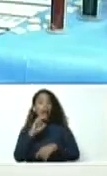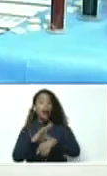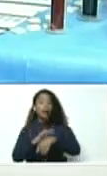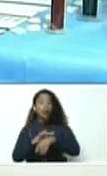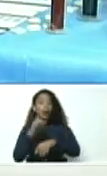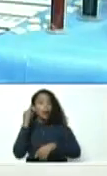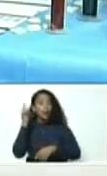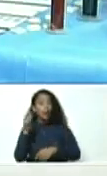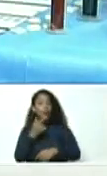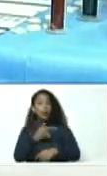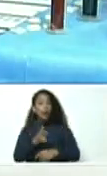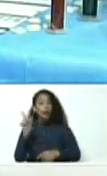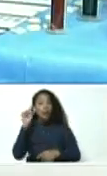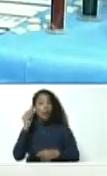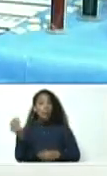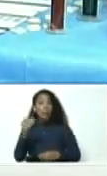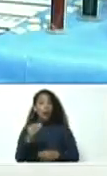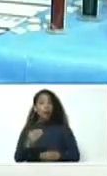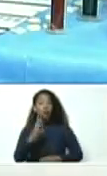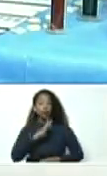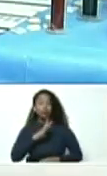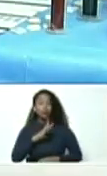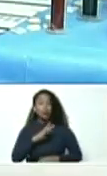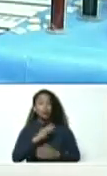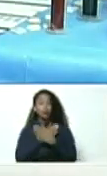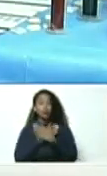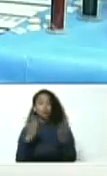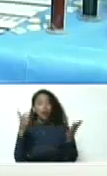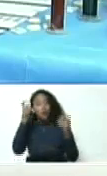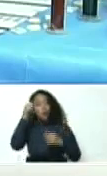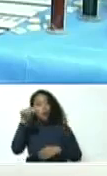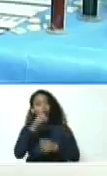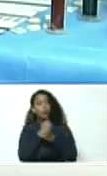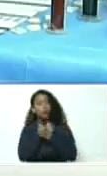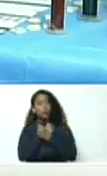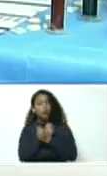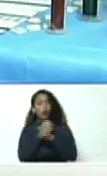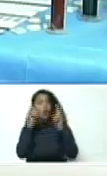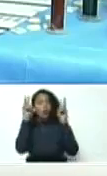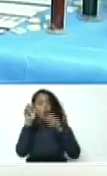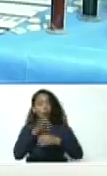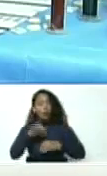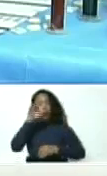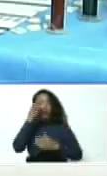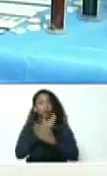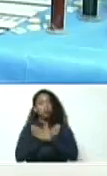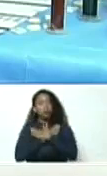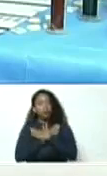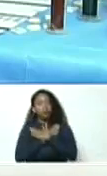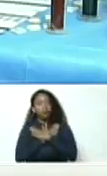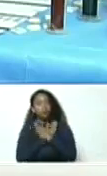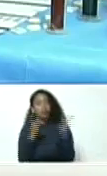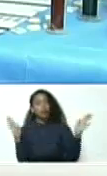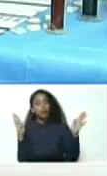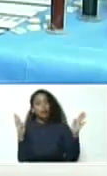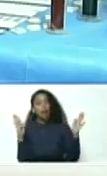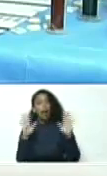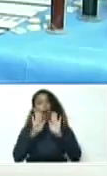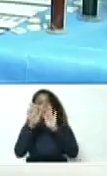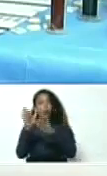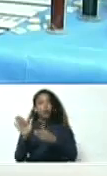para servir al pueblo con amor, con la nueva espiritualidad de la solidaridad, del apoyo, de